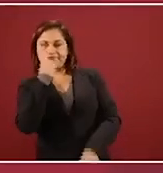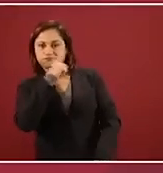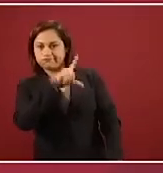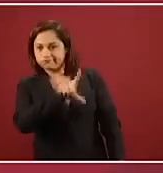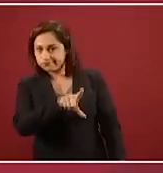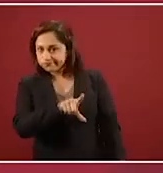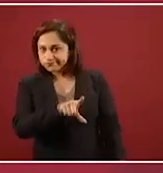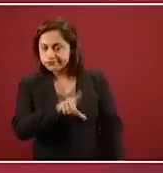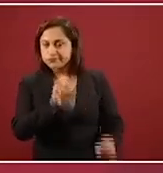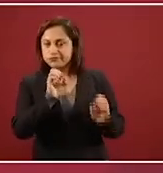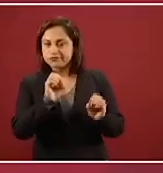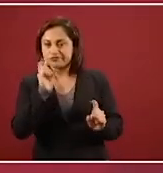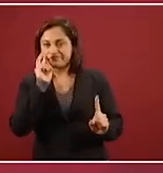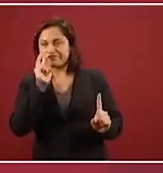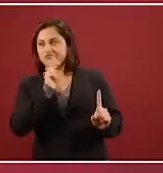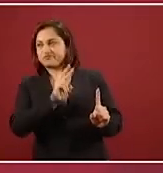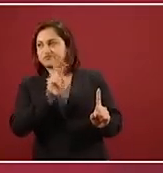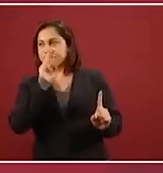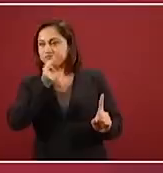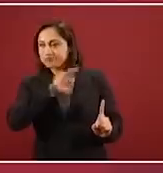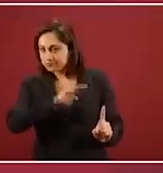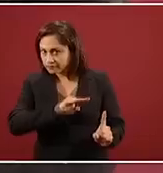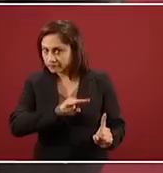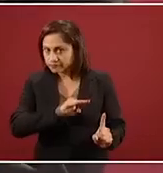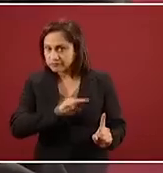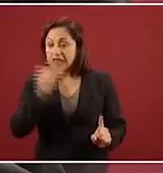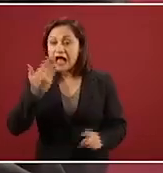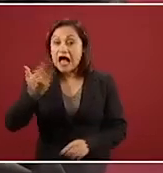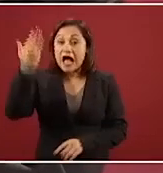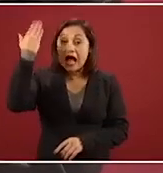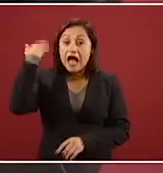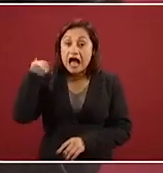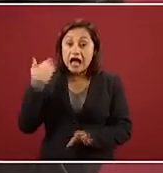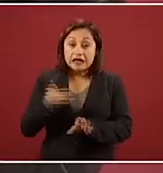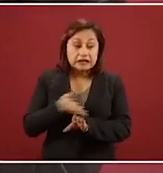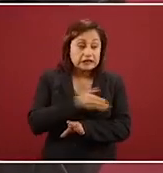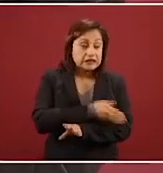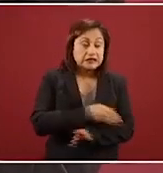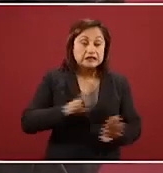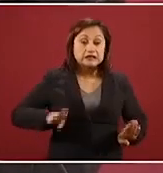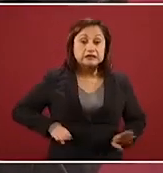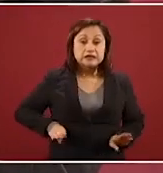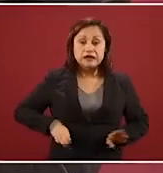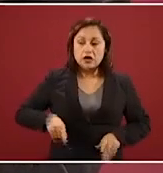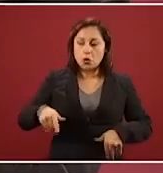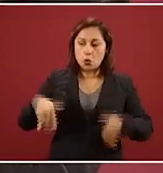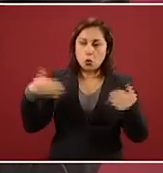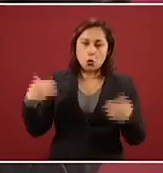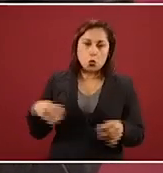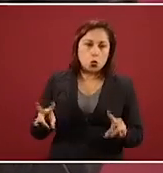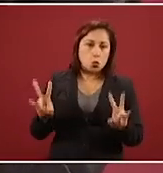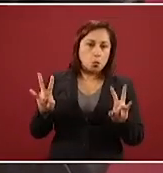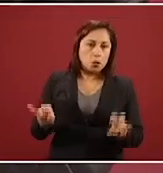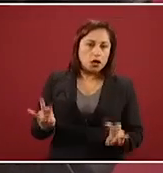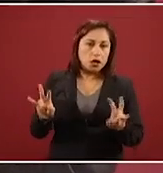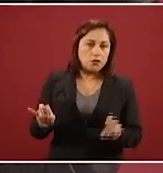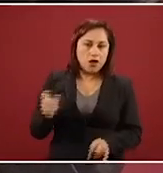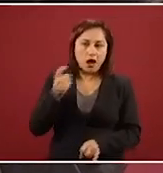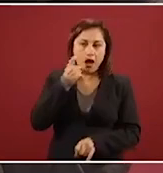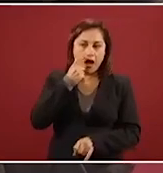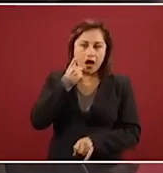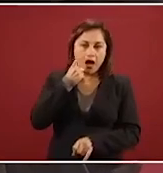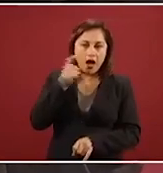se le consideraba una persona audaz y no perdía ni siquiera su